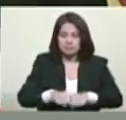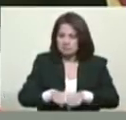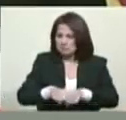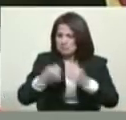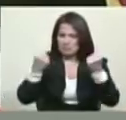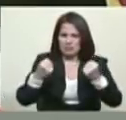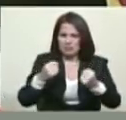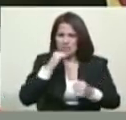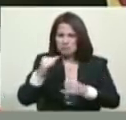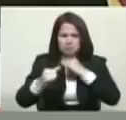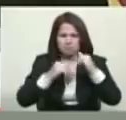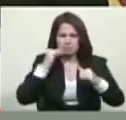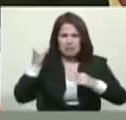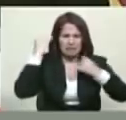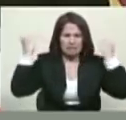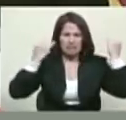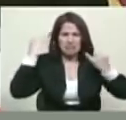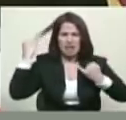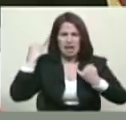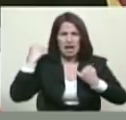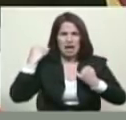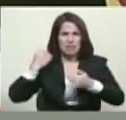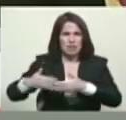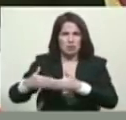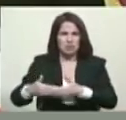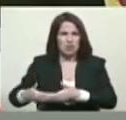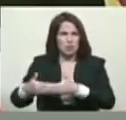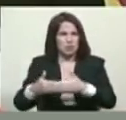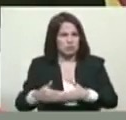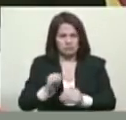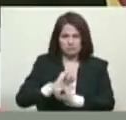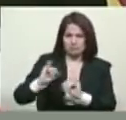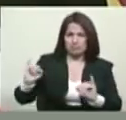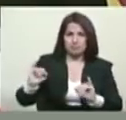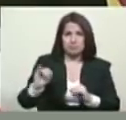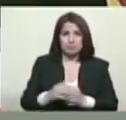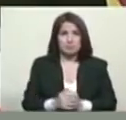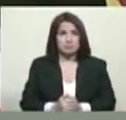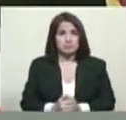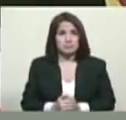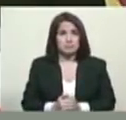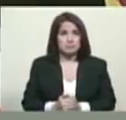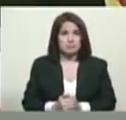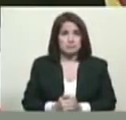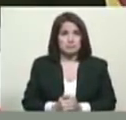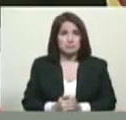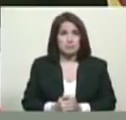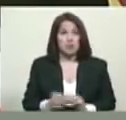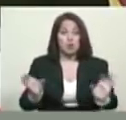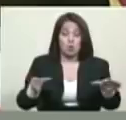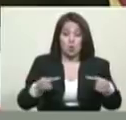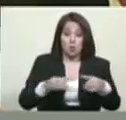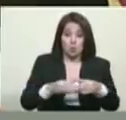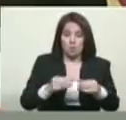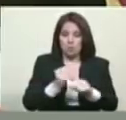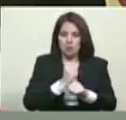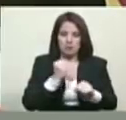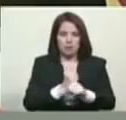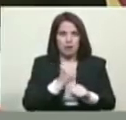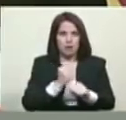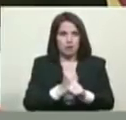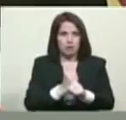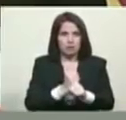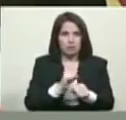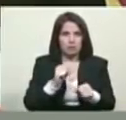norteamericanas. Y el sector social, ¿cuál era la doctrina norteamericana? El sindicato no puede hacer política.